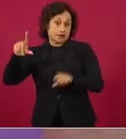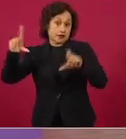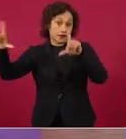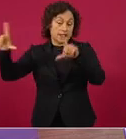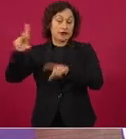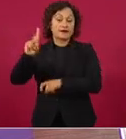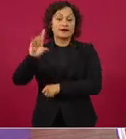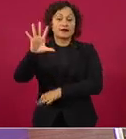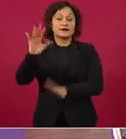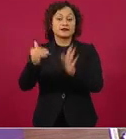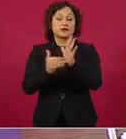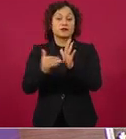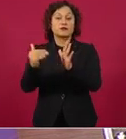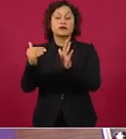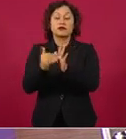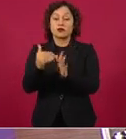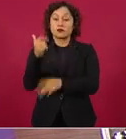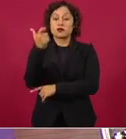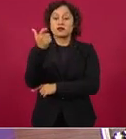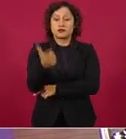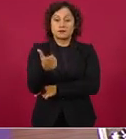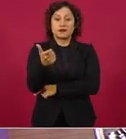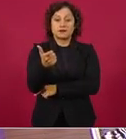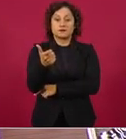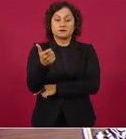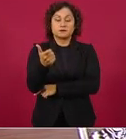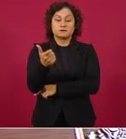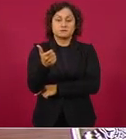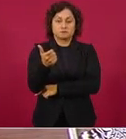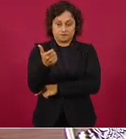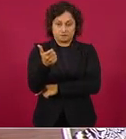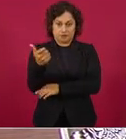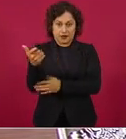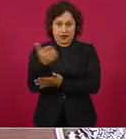pesos pues en departamentos